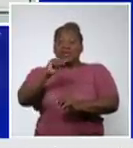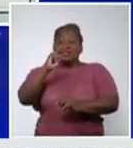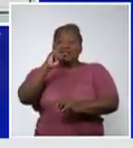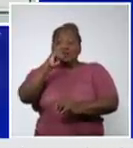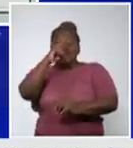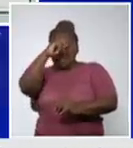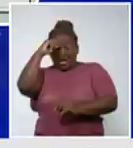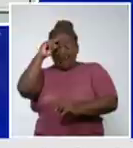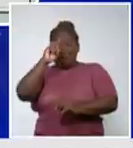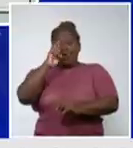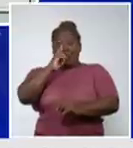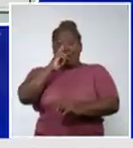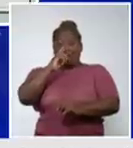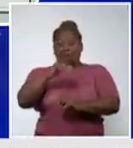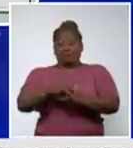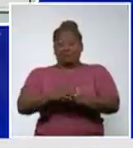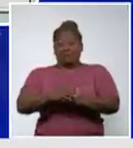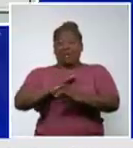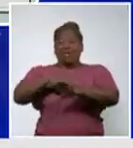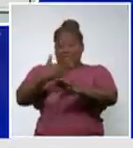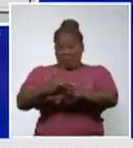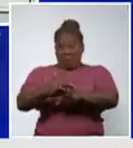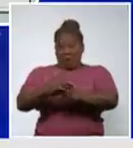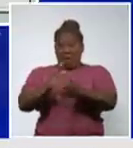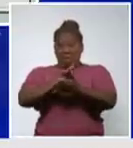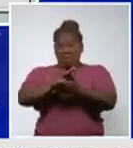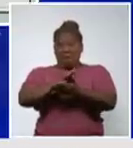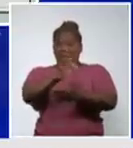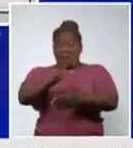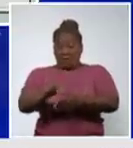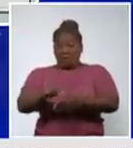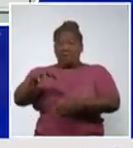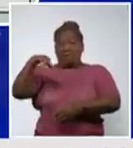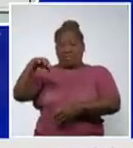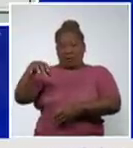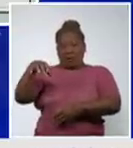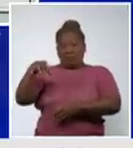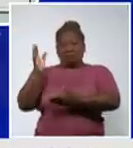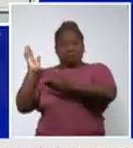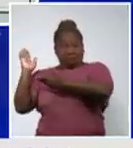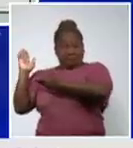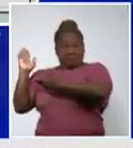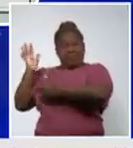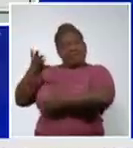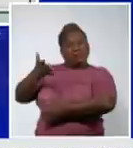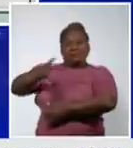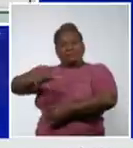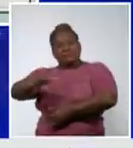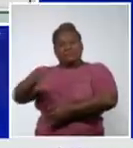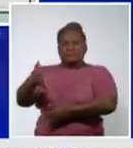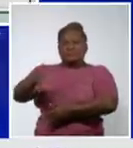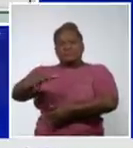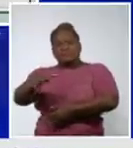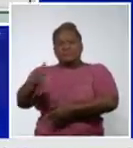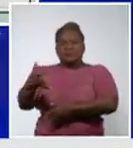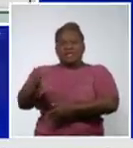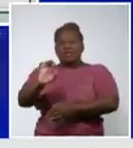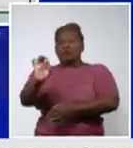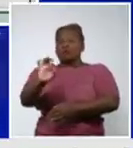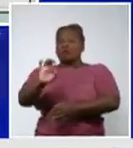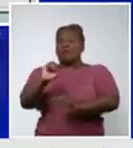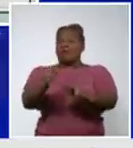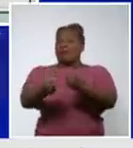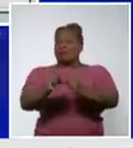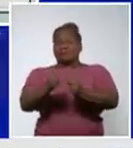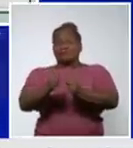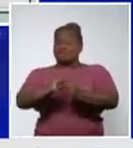la tercera tasa más elevada, más o menos con un comportamiento que no logra todavía una